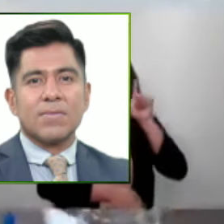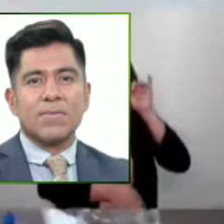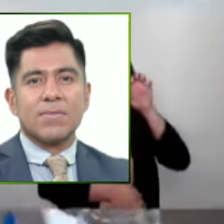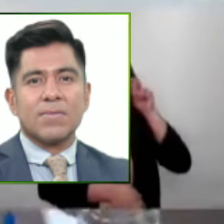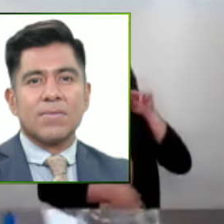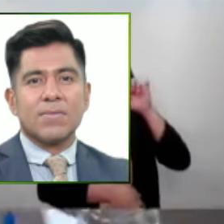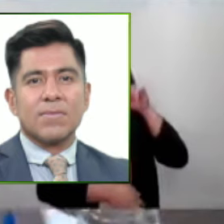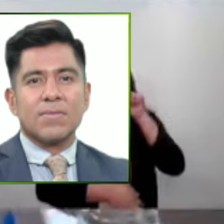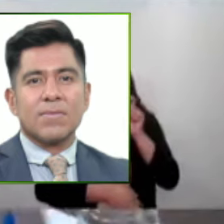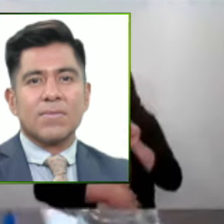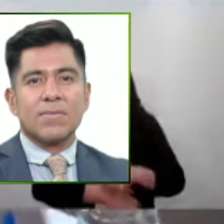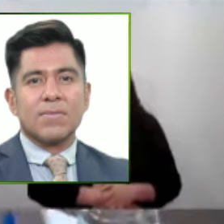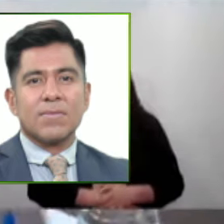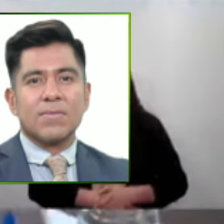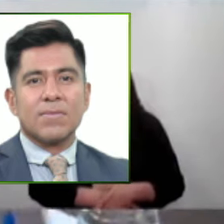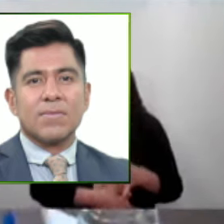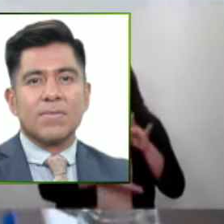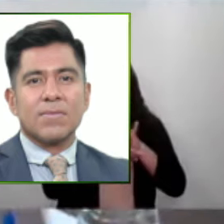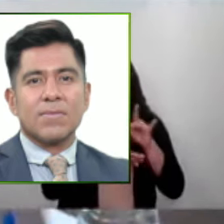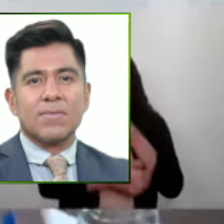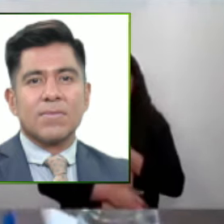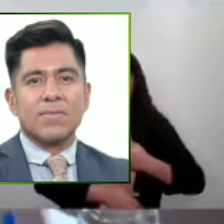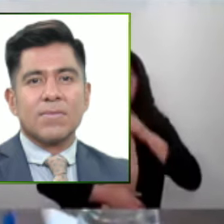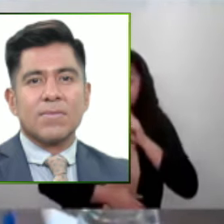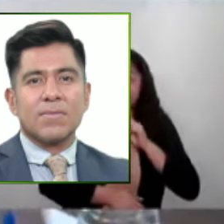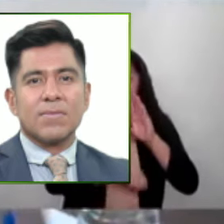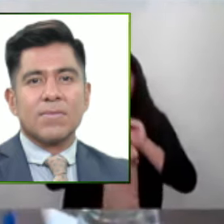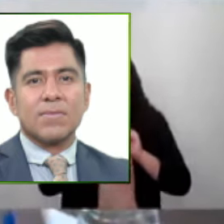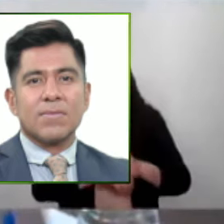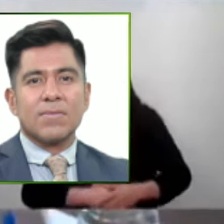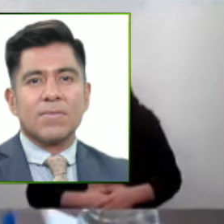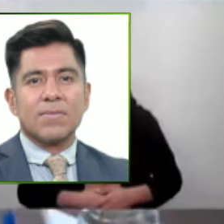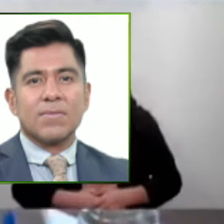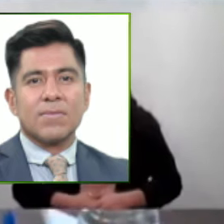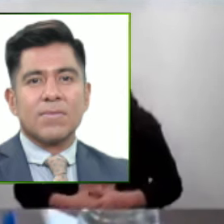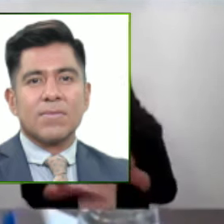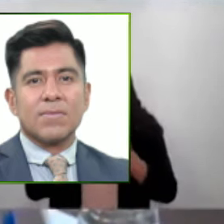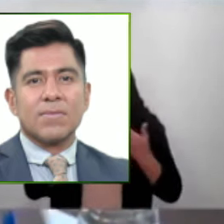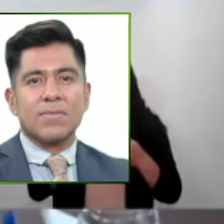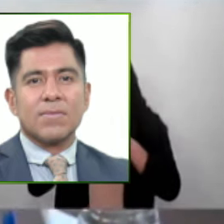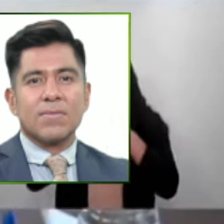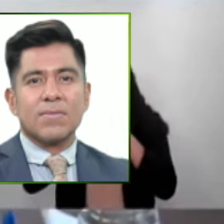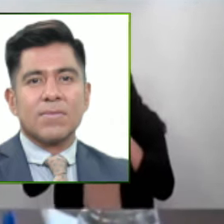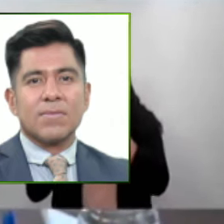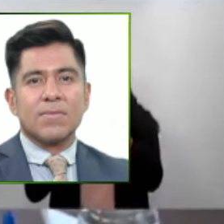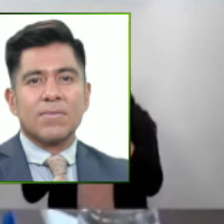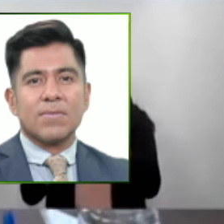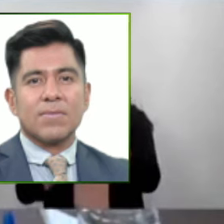echa atrás esta nulidad y pues bueno, considera que Alessandra Rojo de la Vega,